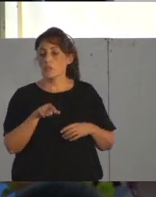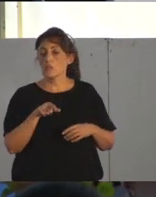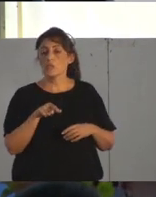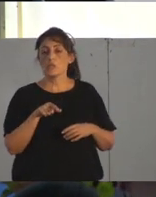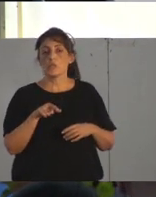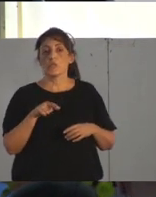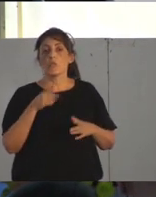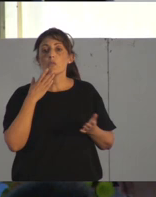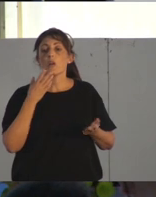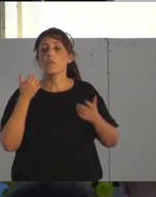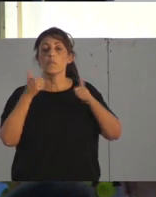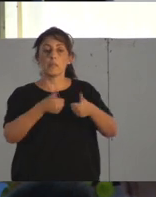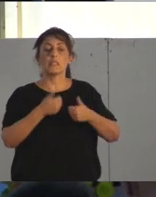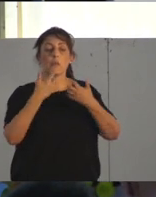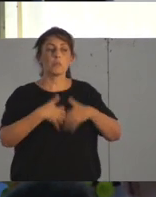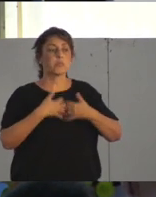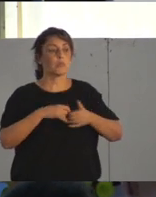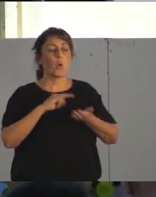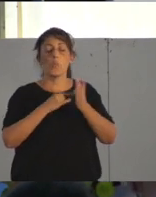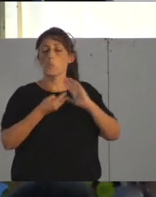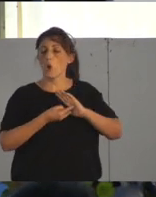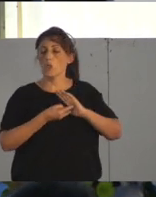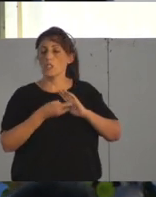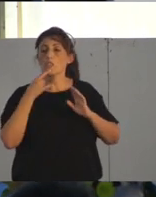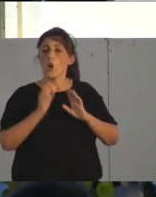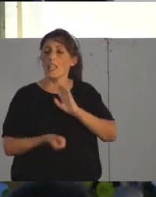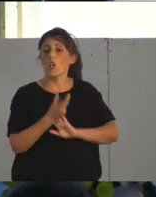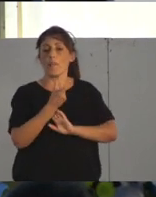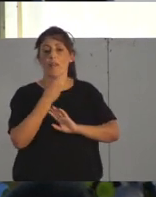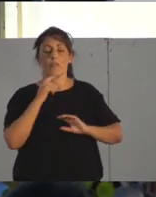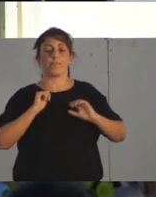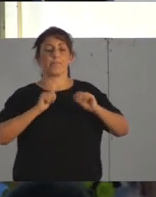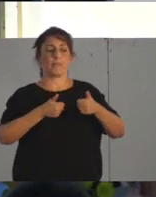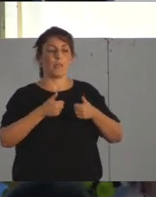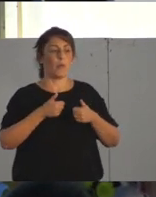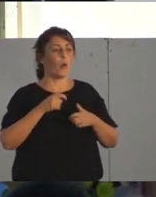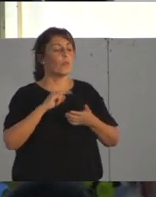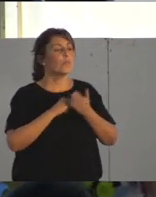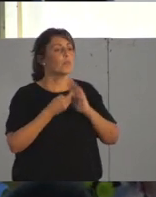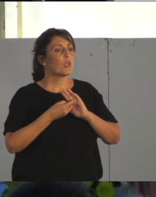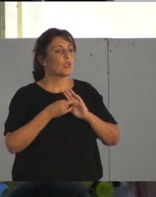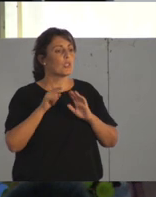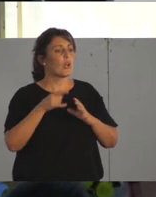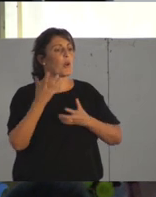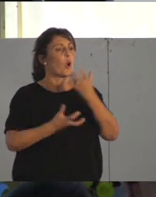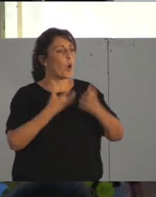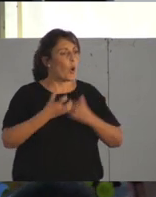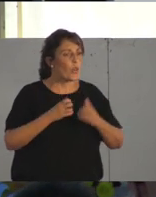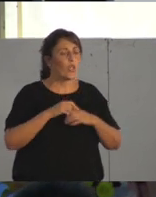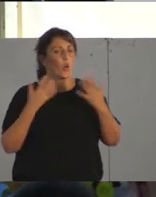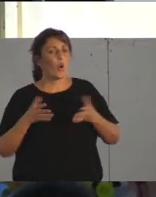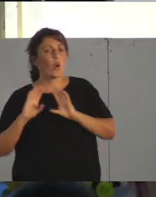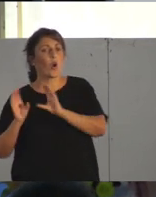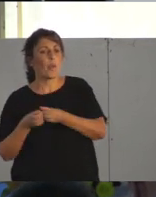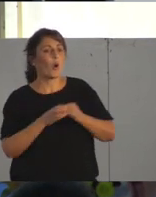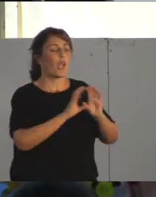nos pusimos en marcha en un proyecto en aquel momento innovador, en el que dirección, equipo de cocina y equipo de